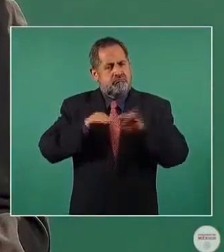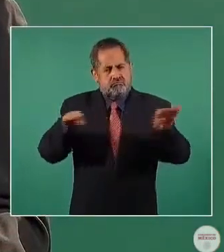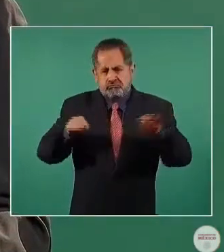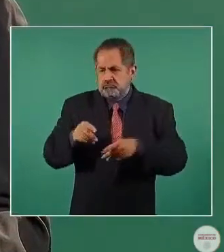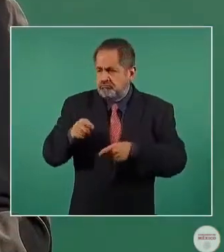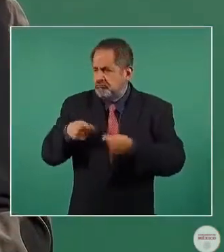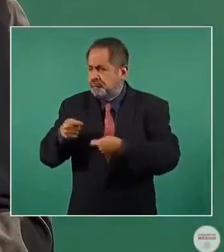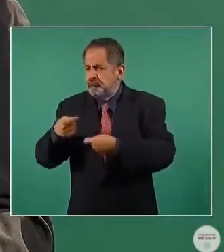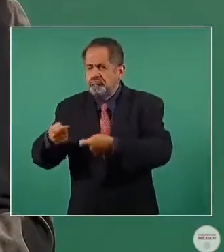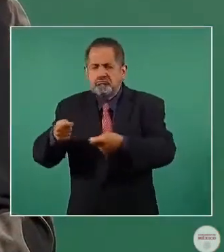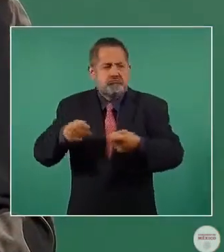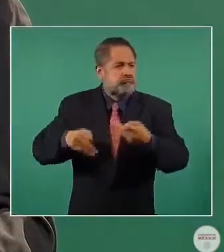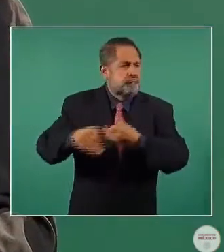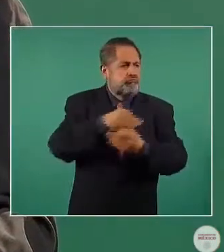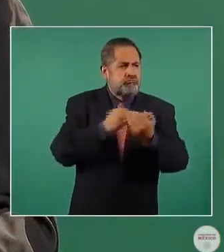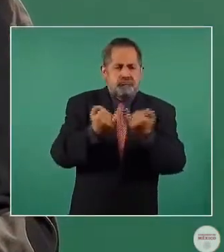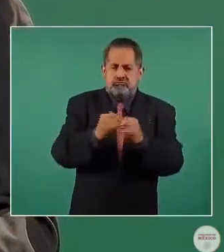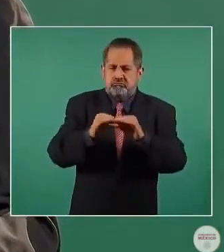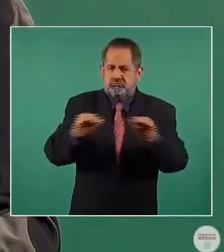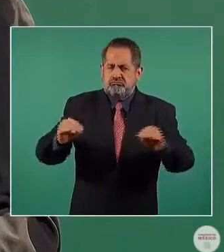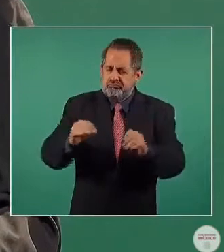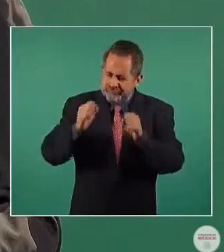es garantizar